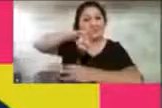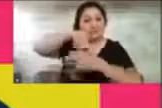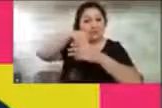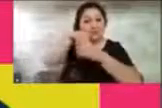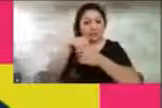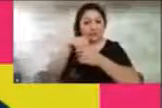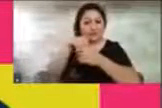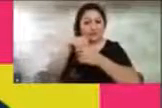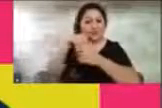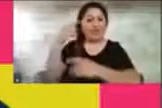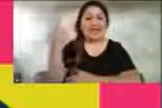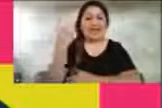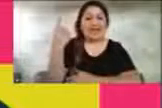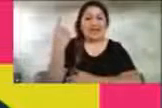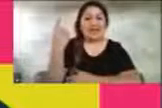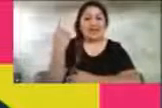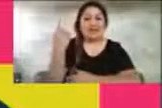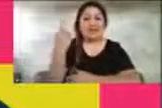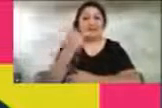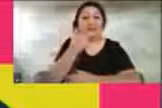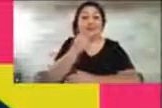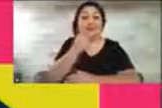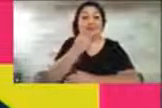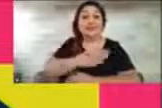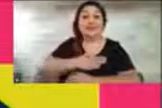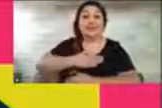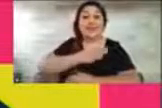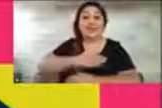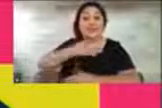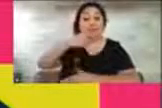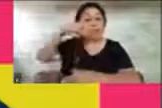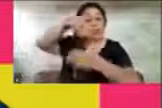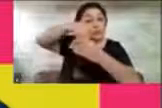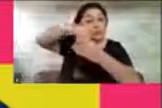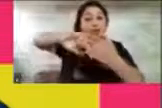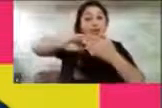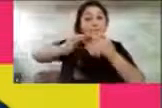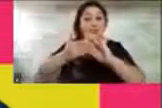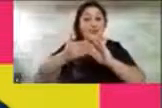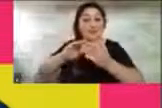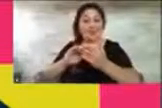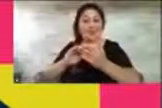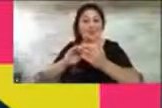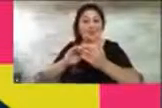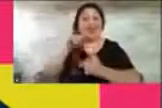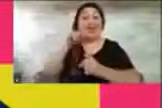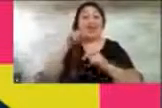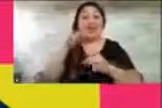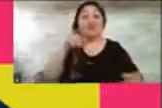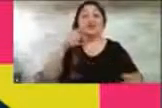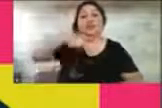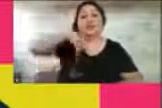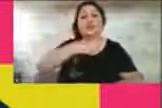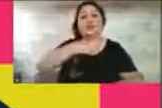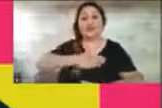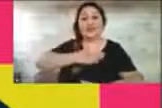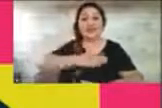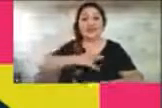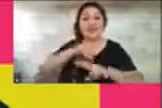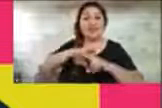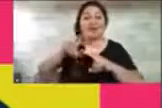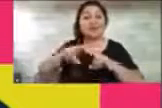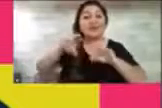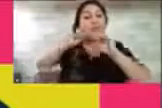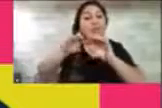general también queremos introducirnos en la comunidad como les comentaba en realidad sobre que nosotros queremos hacer queremos educar